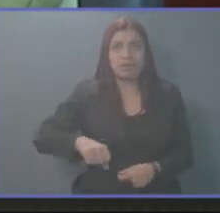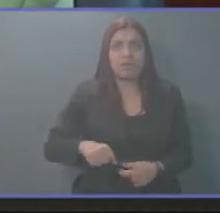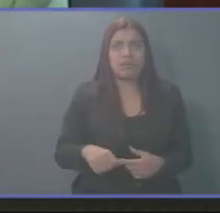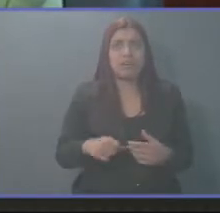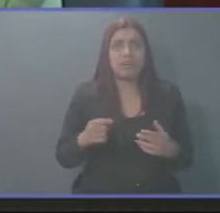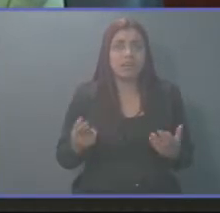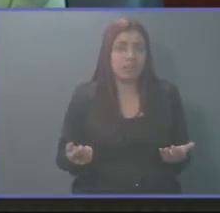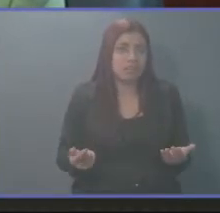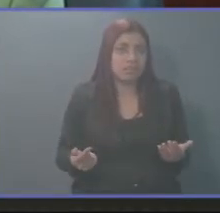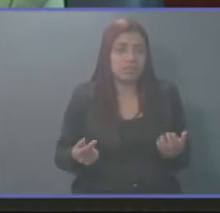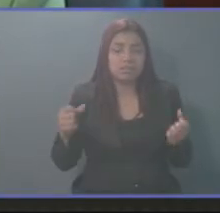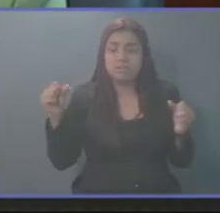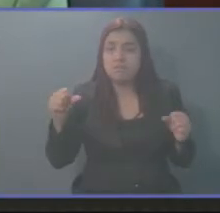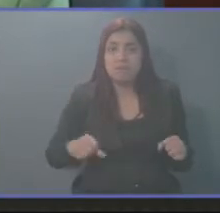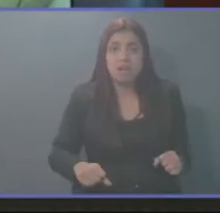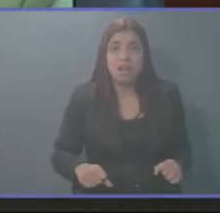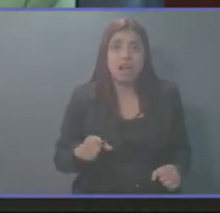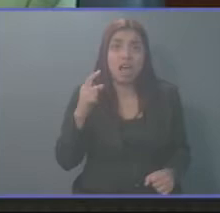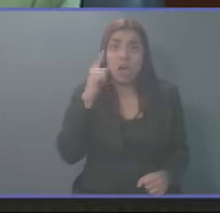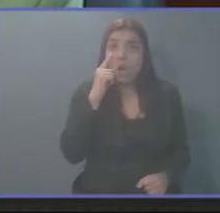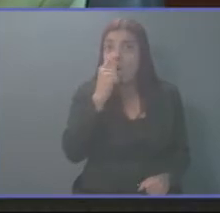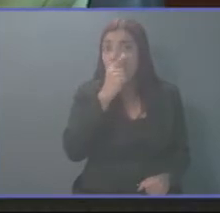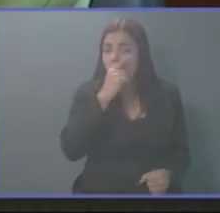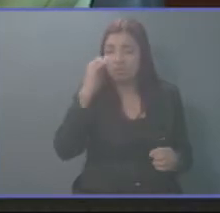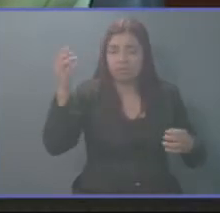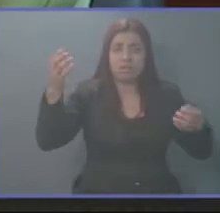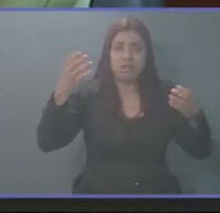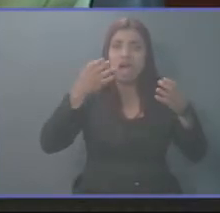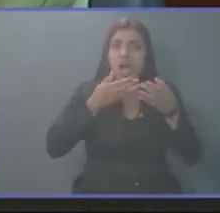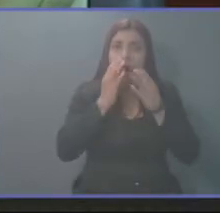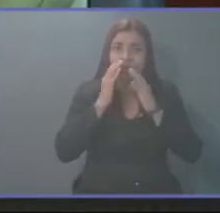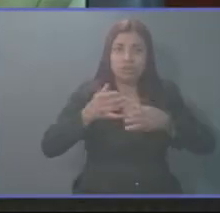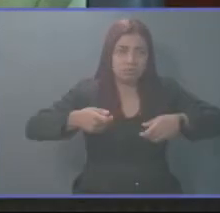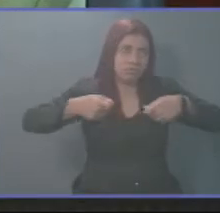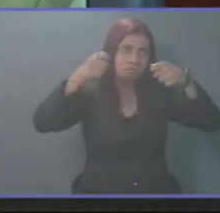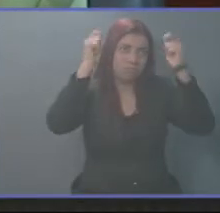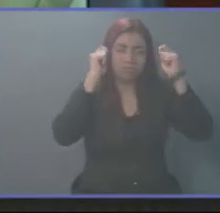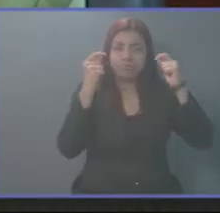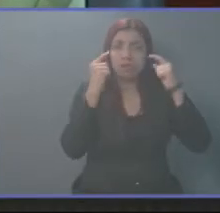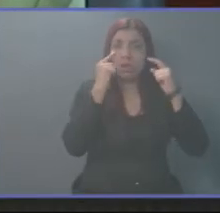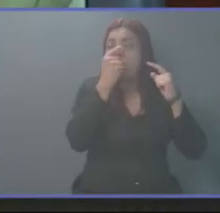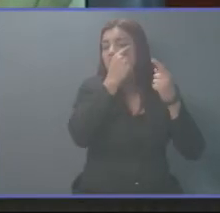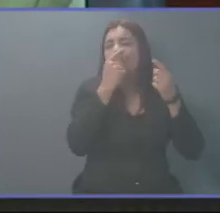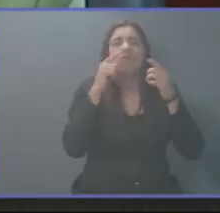de la conjuntiva ocular, tiene alto grado para producir dermatitis.